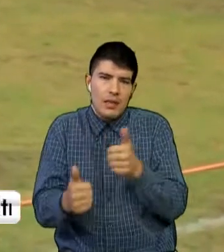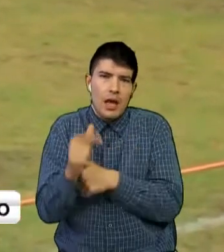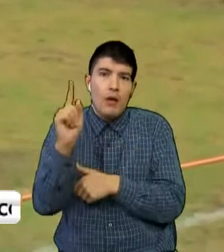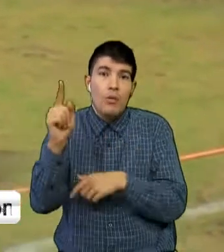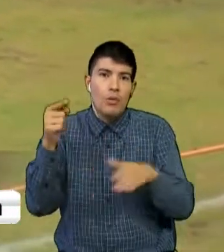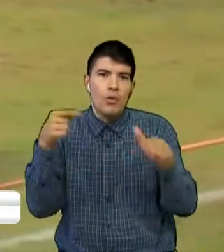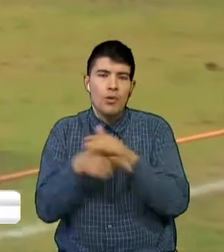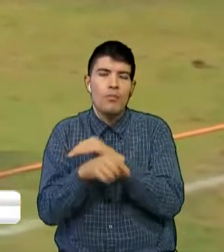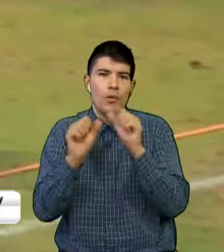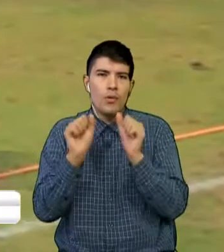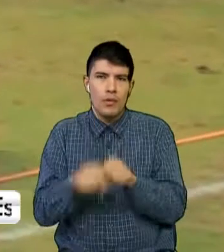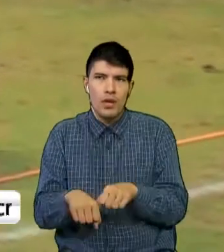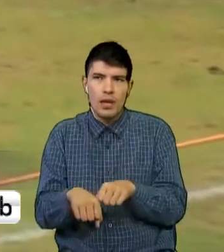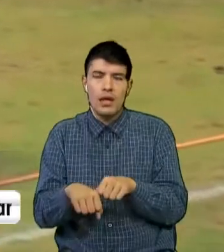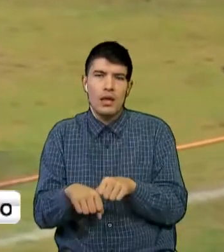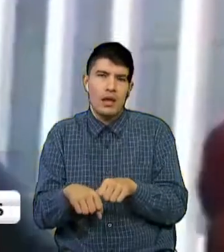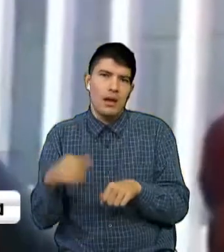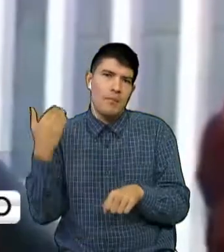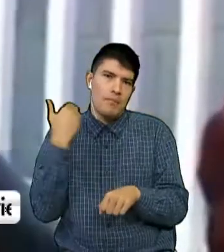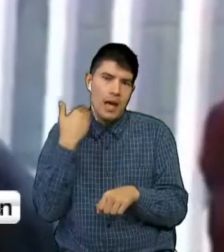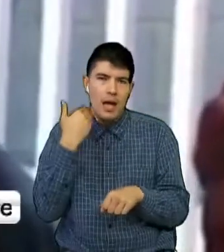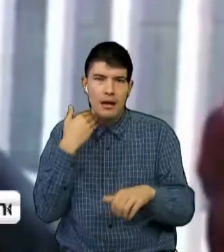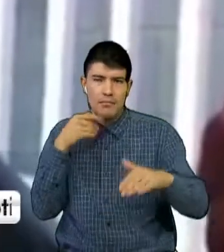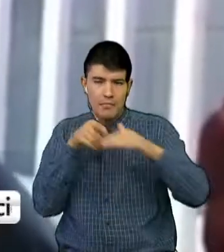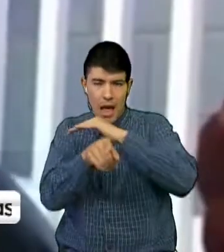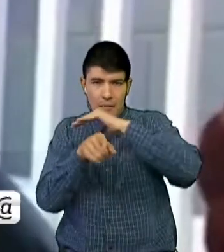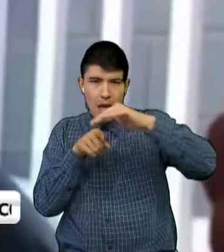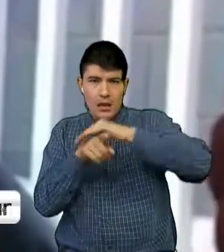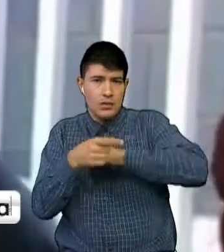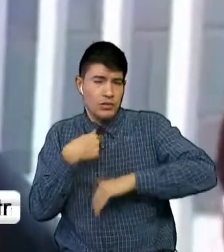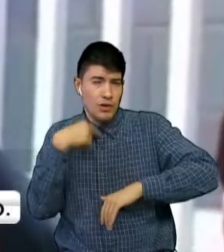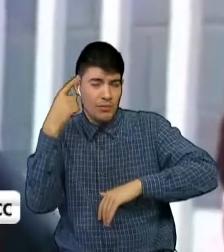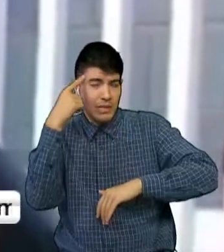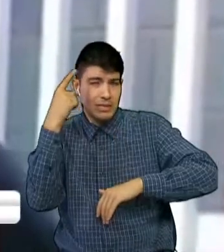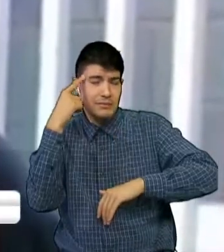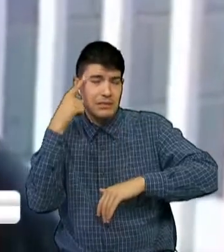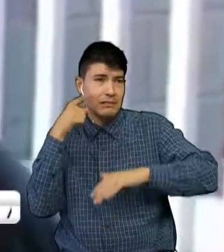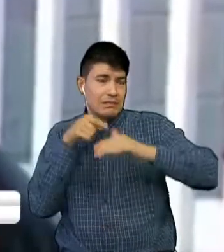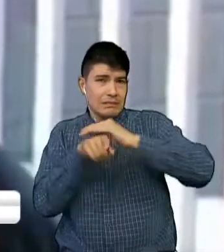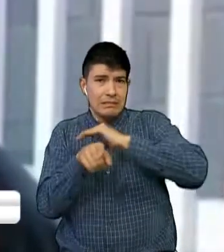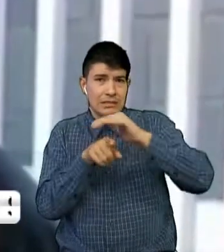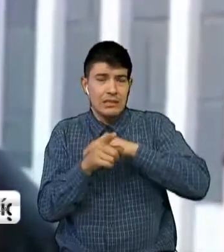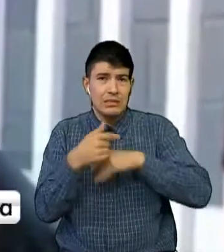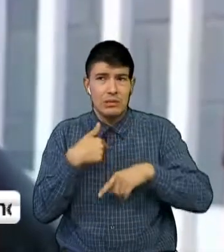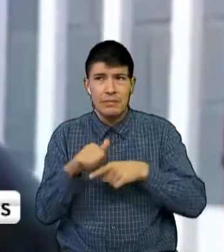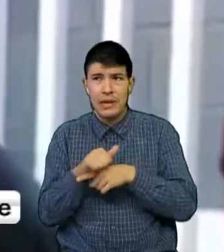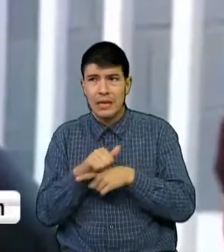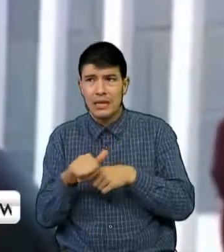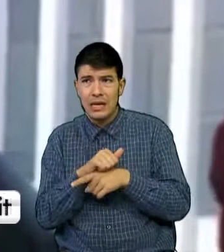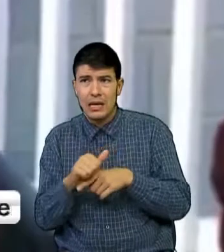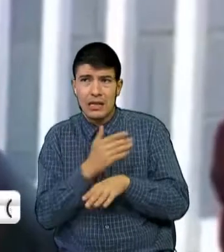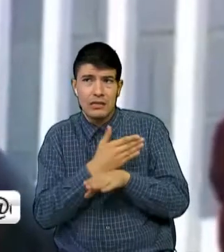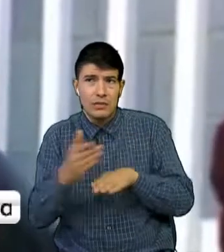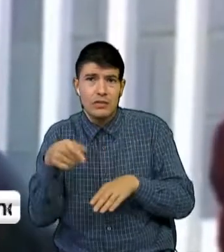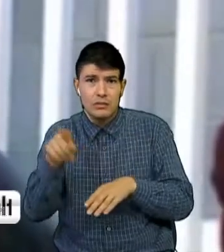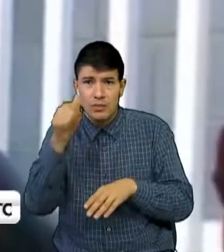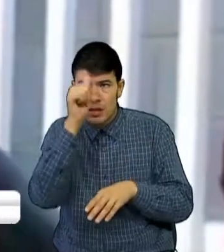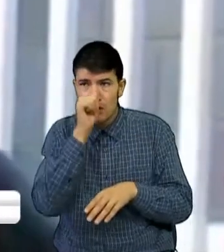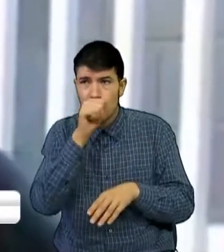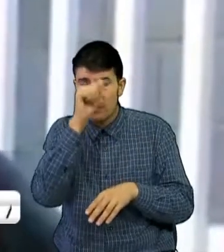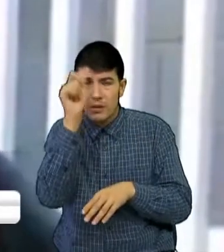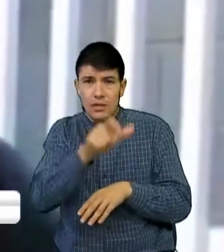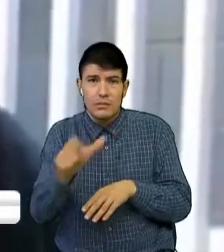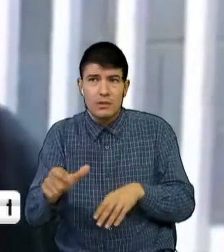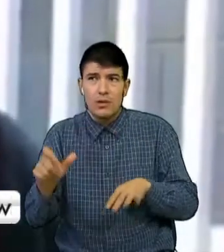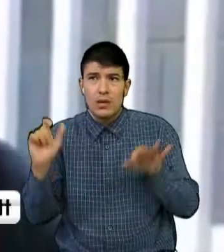para evitar la lotería de los penales tengo un pensamiento en cuanto a los penales uno por más que lo practique después el domingo con la